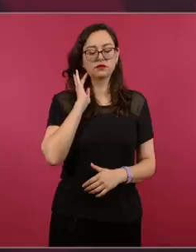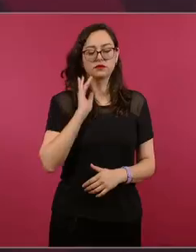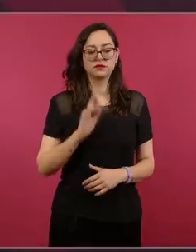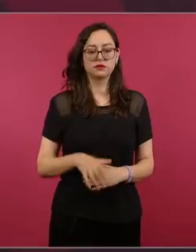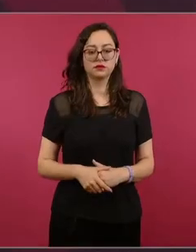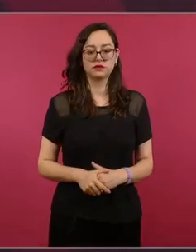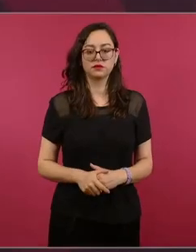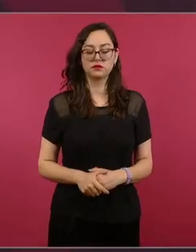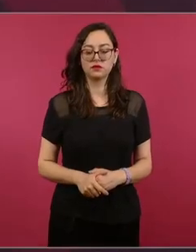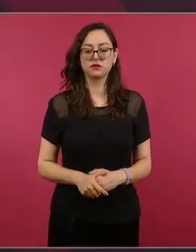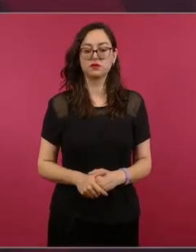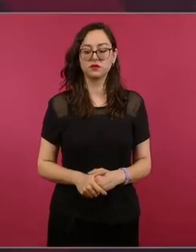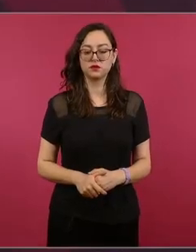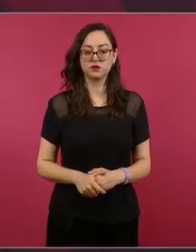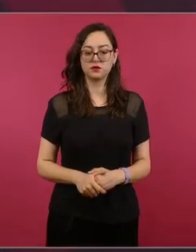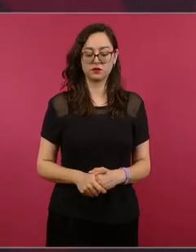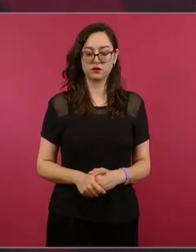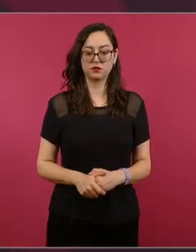Ojalá informen,